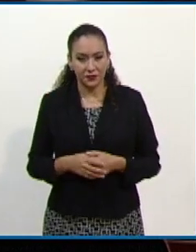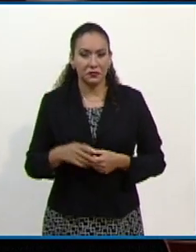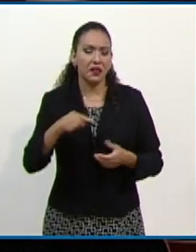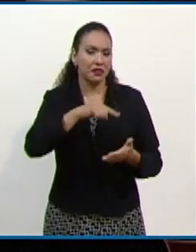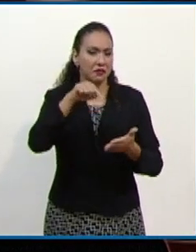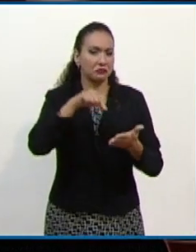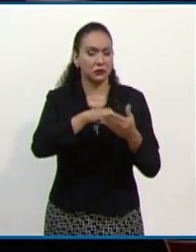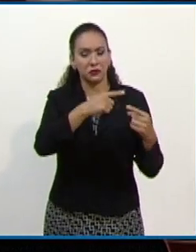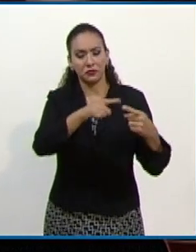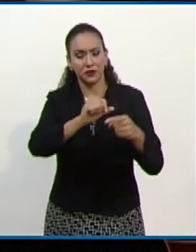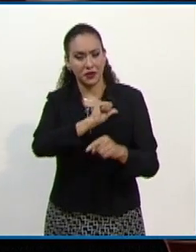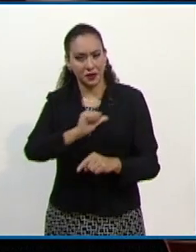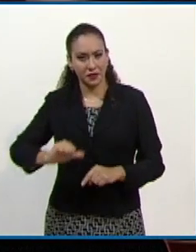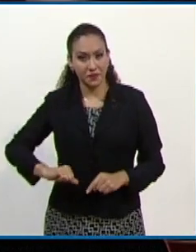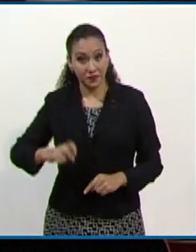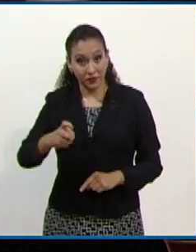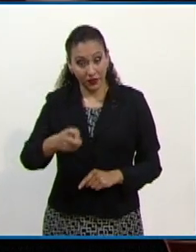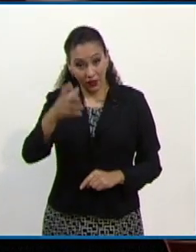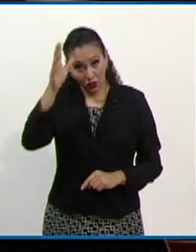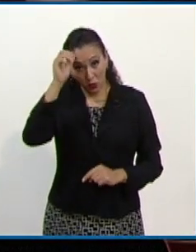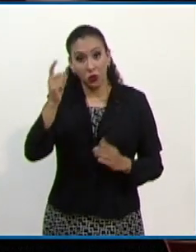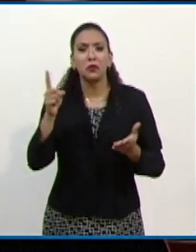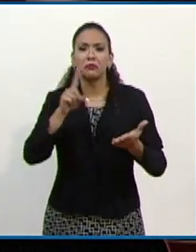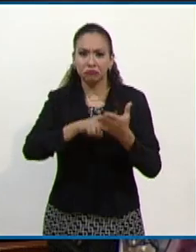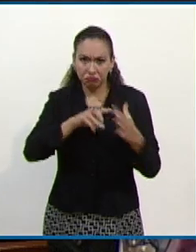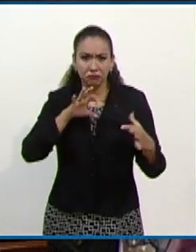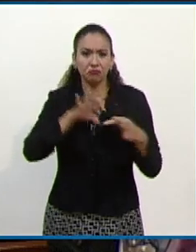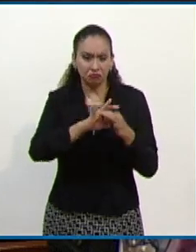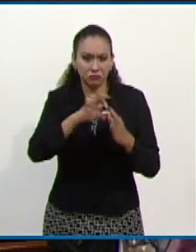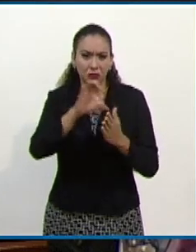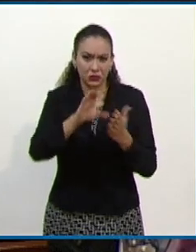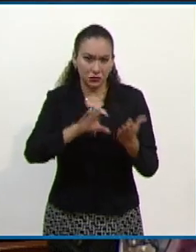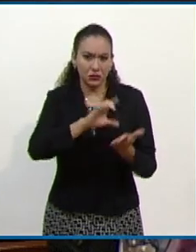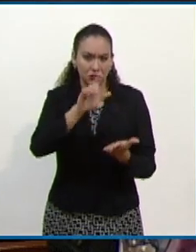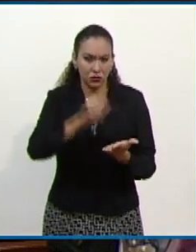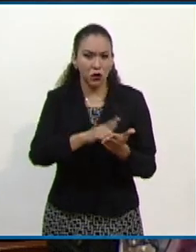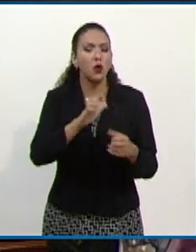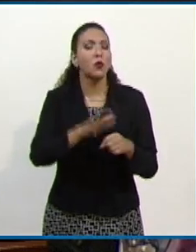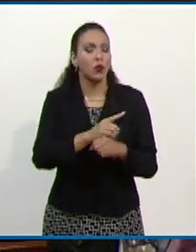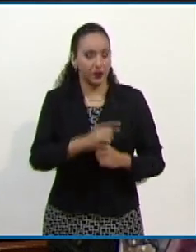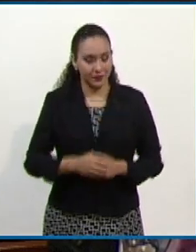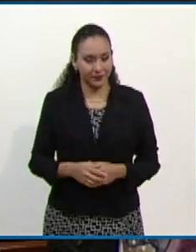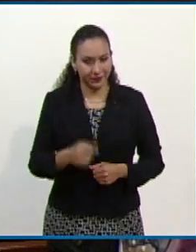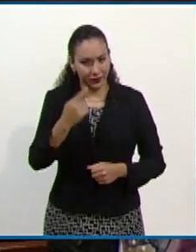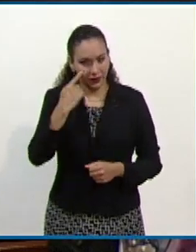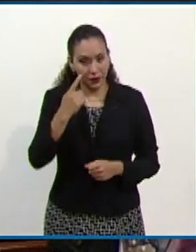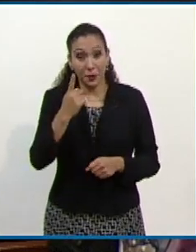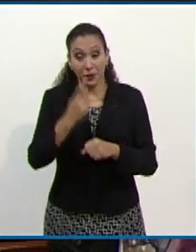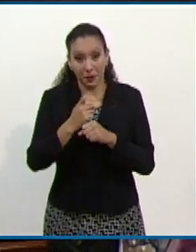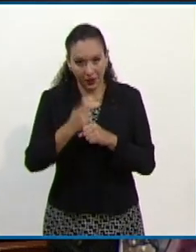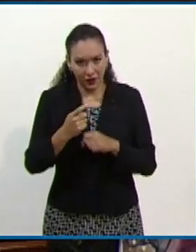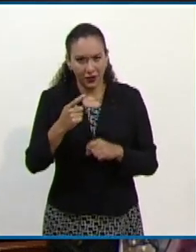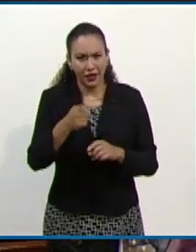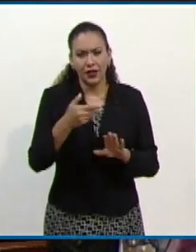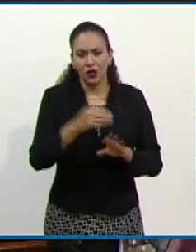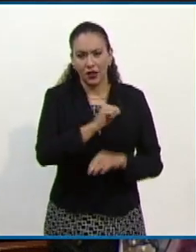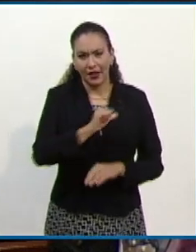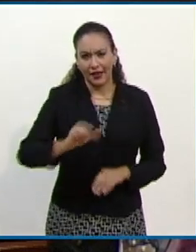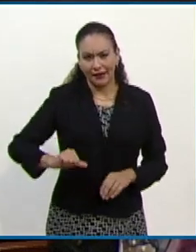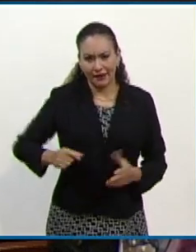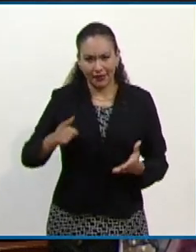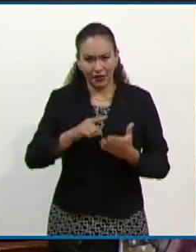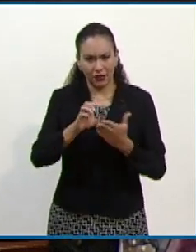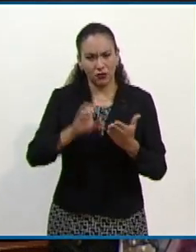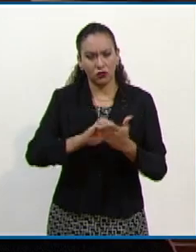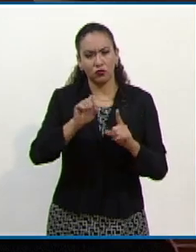Pleno declaró que este acuerdo se apega a la Constitución, primero porque no viola competencias de las alcaldías previstas en la